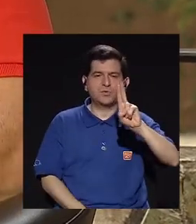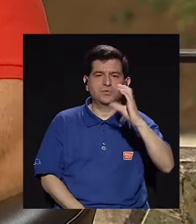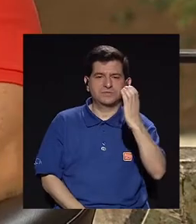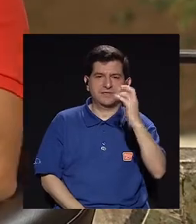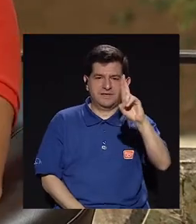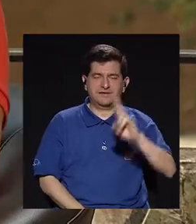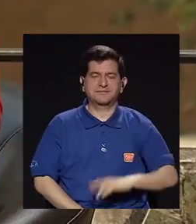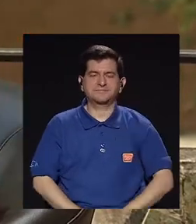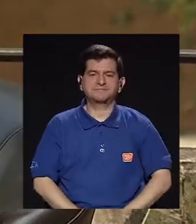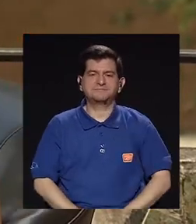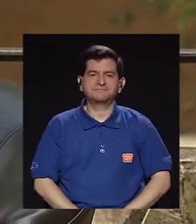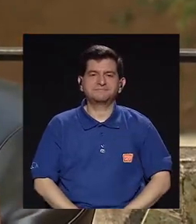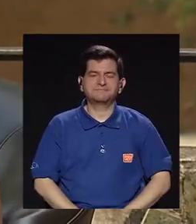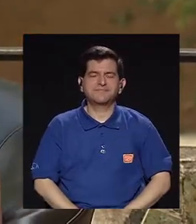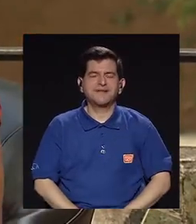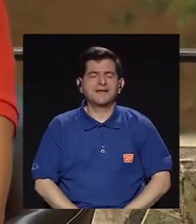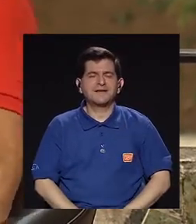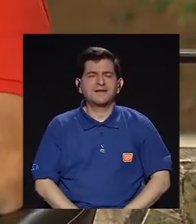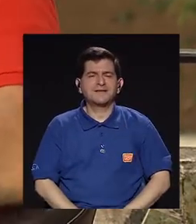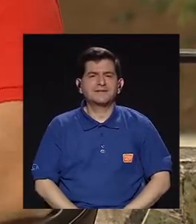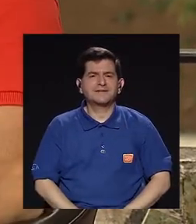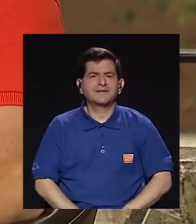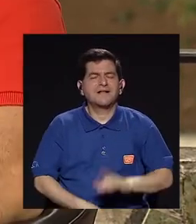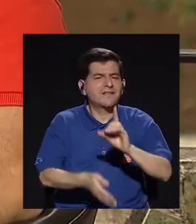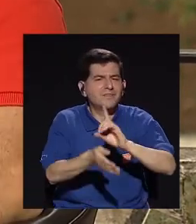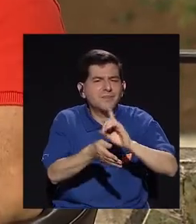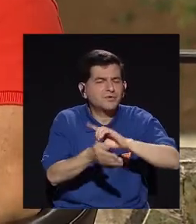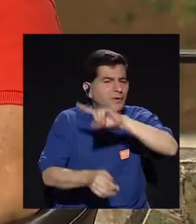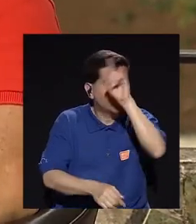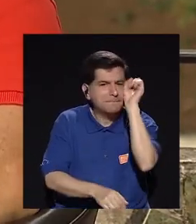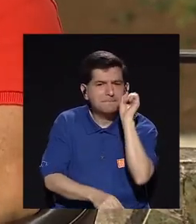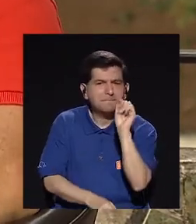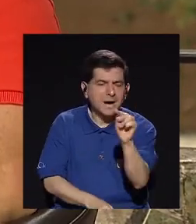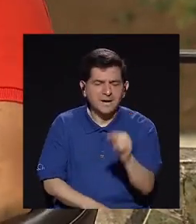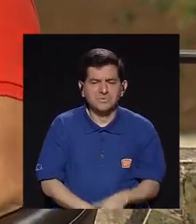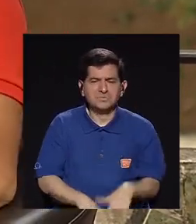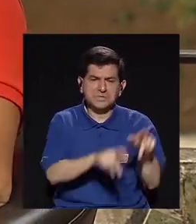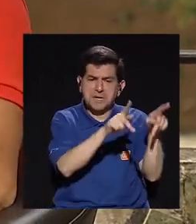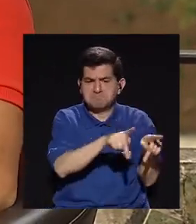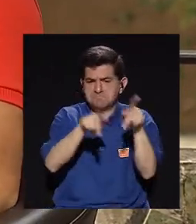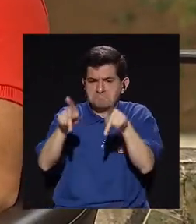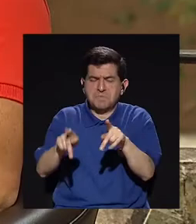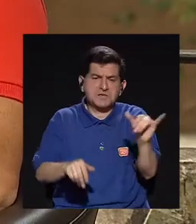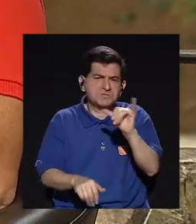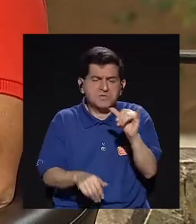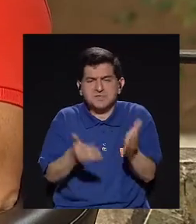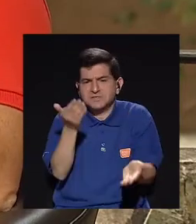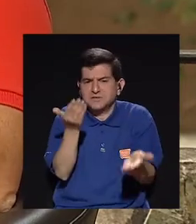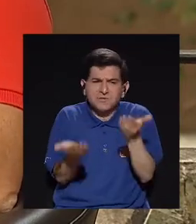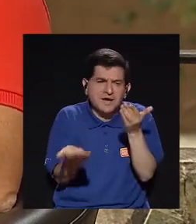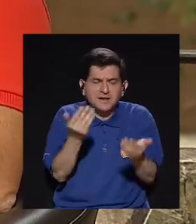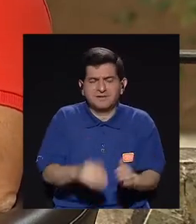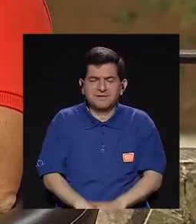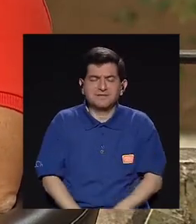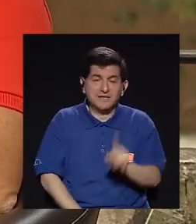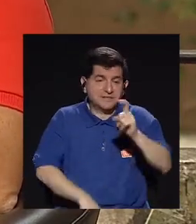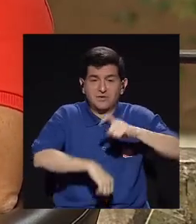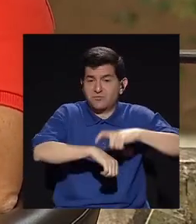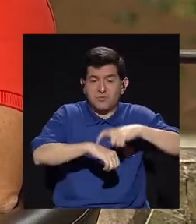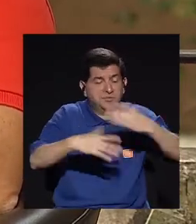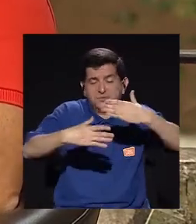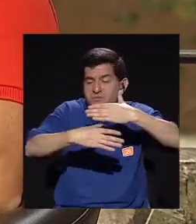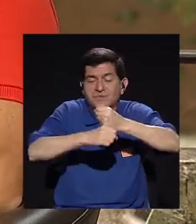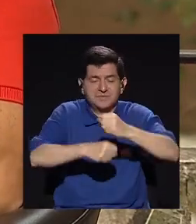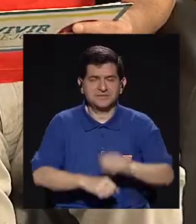Universidad de Costa Rica. Doctor, hay una pregunta que pues alguna gente a mí también pues en algún momento la